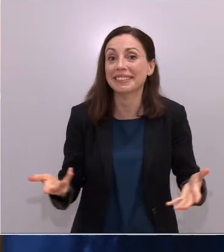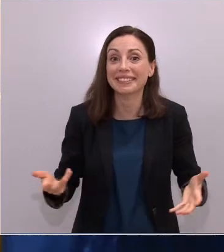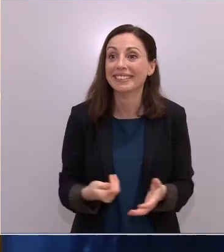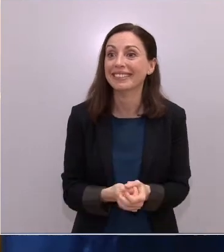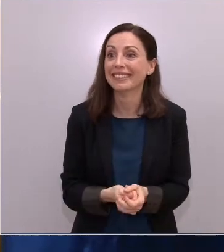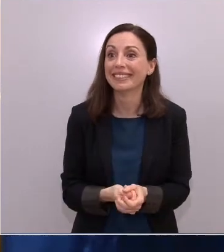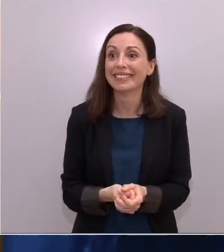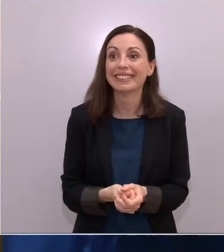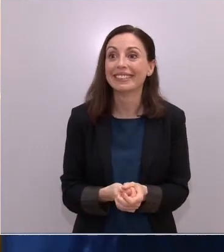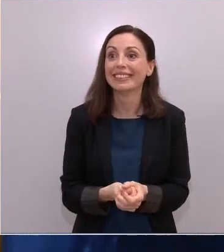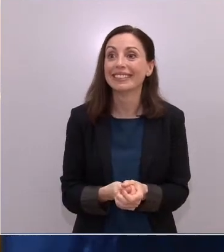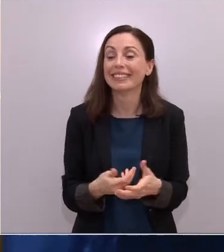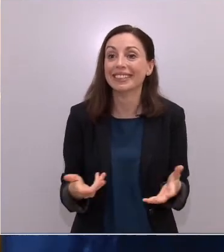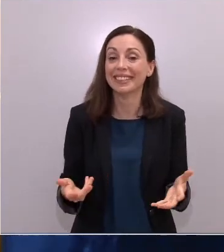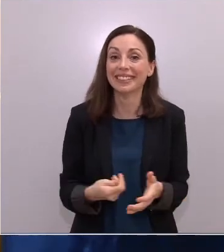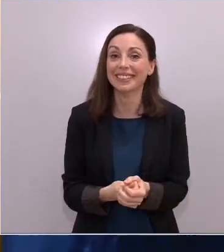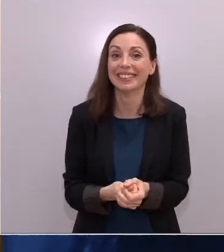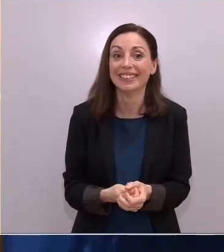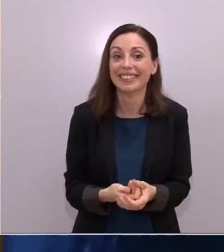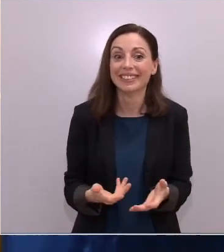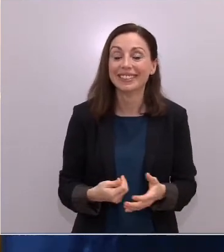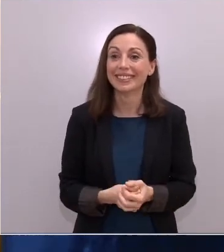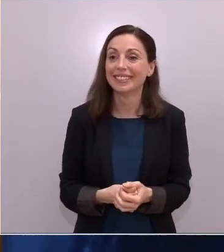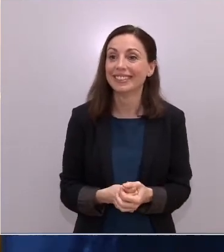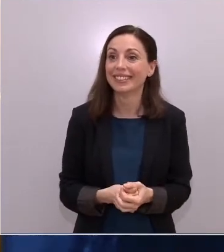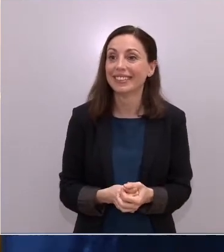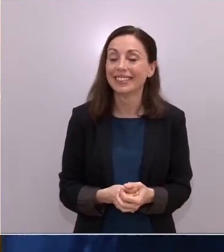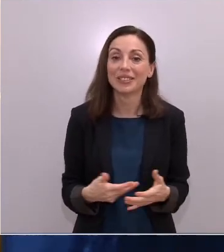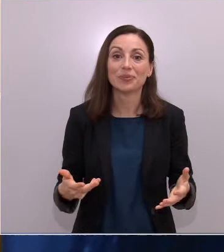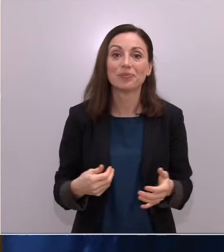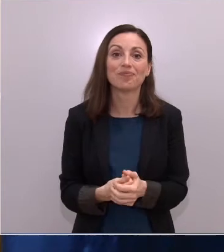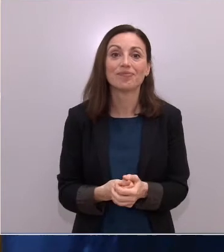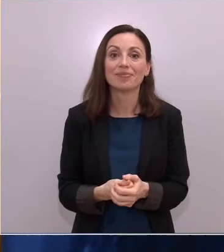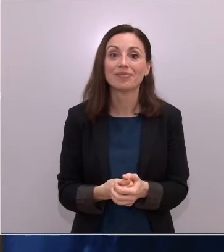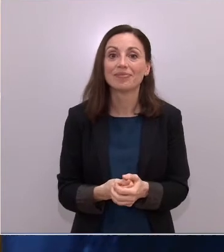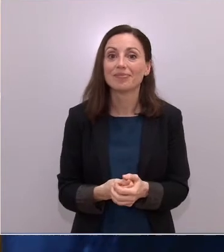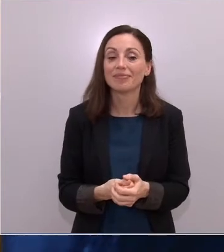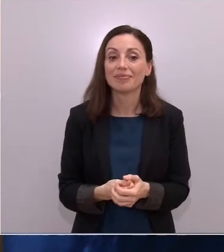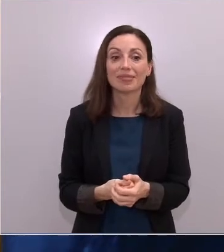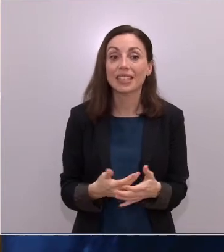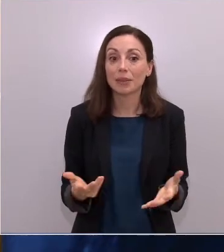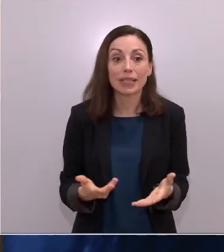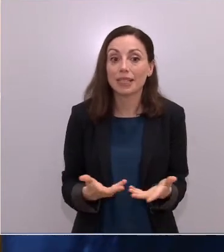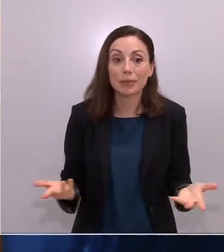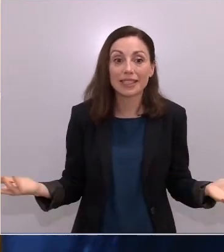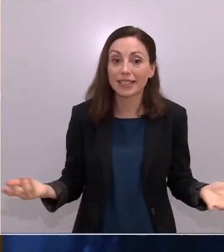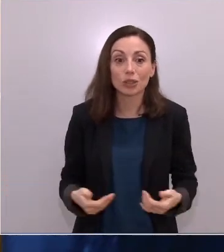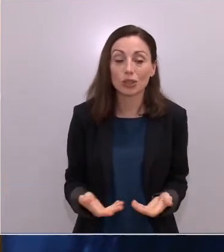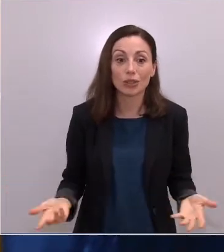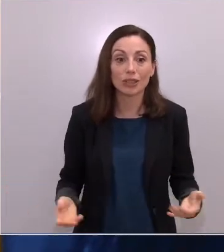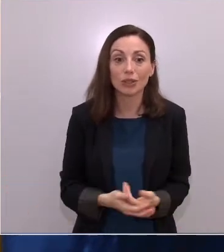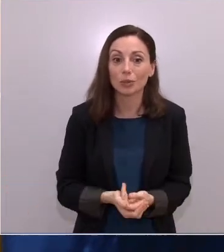han requerido ingreso. De hecho, hay uno que todavía está ingresado, y todos han evolucionado, están evolucionando satisfactoriamente.